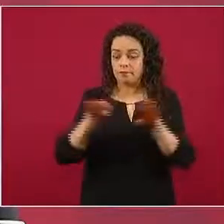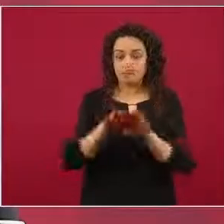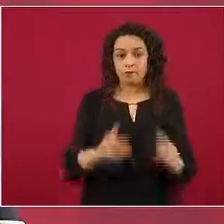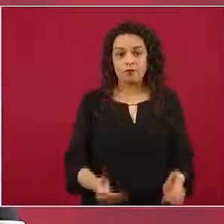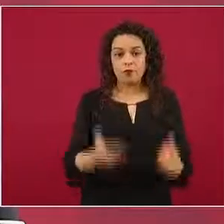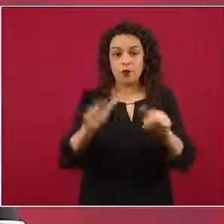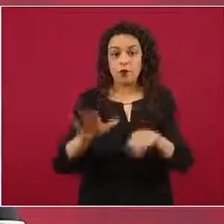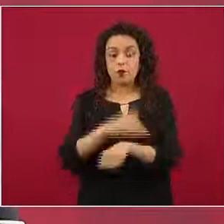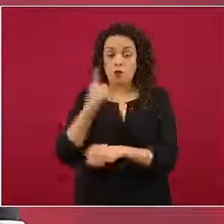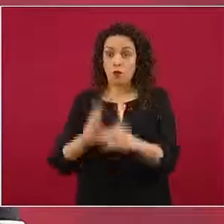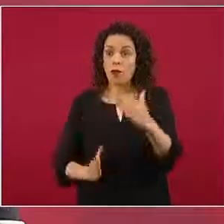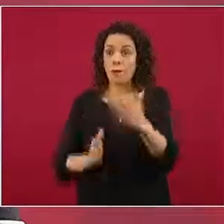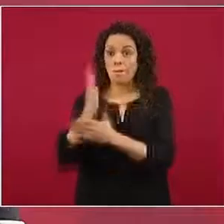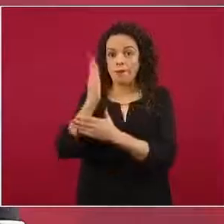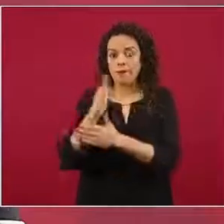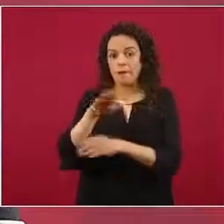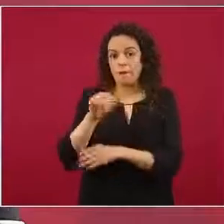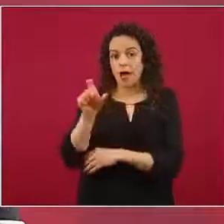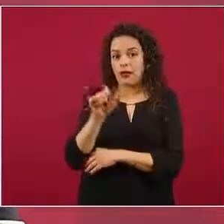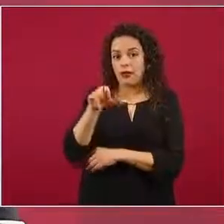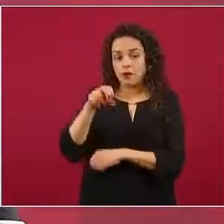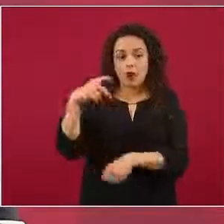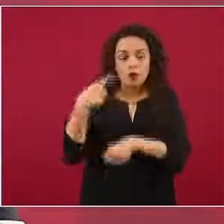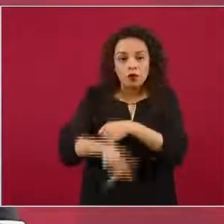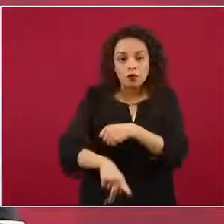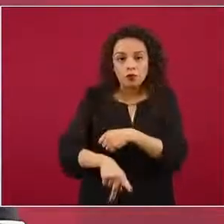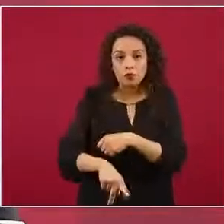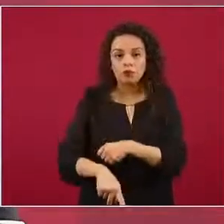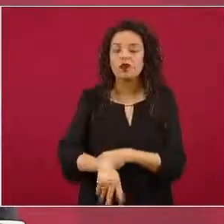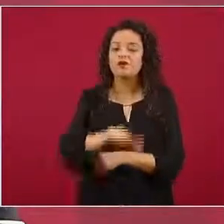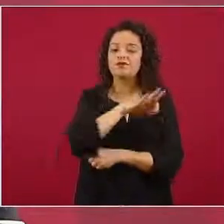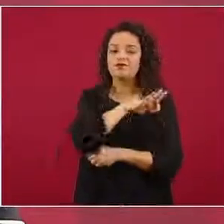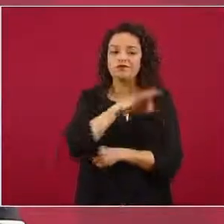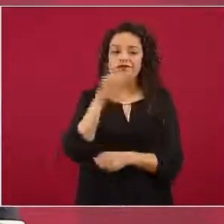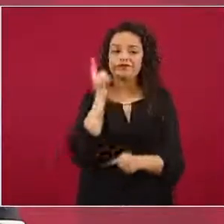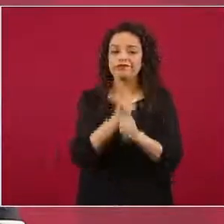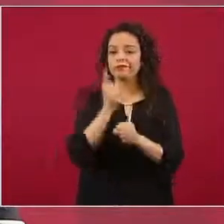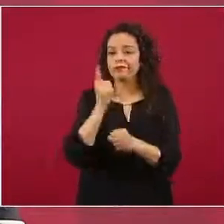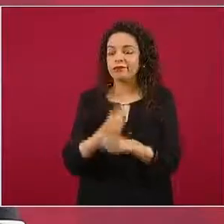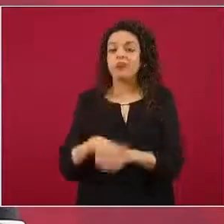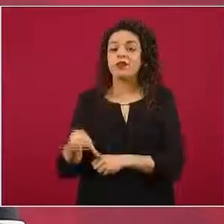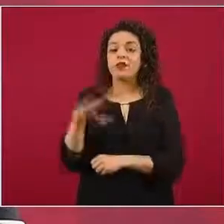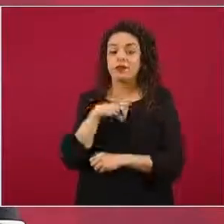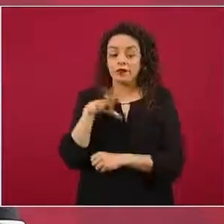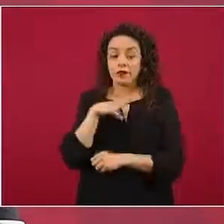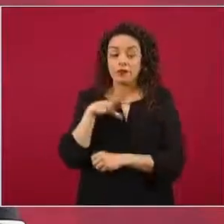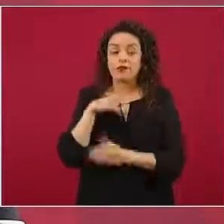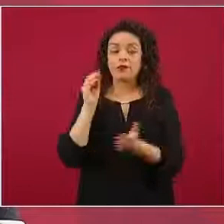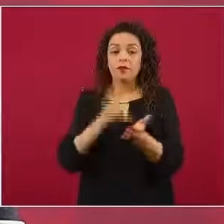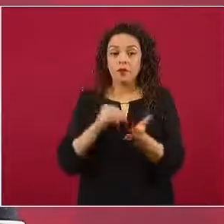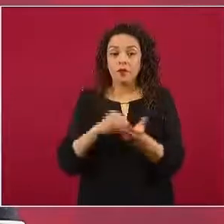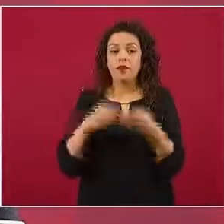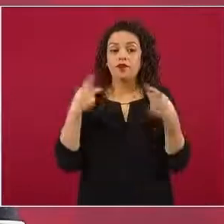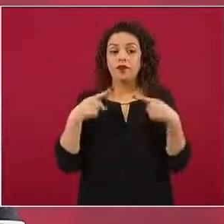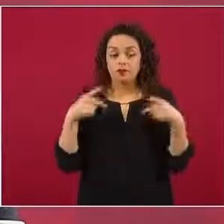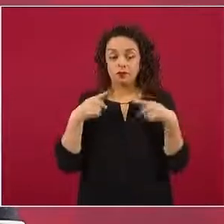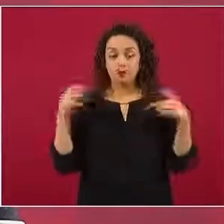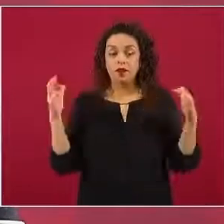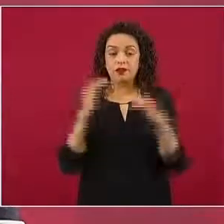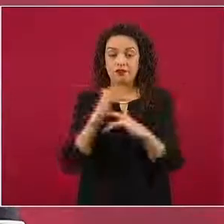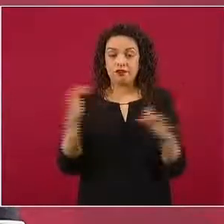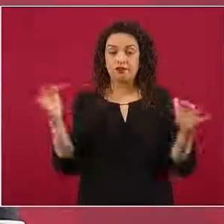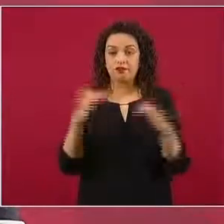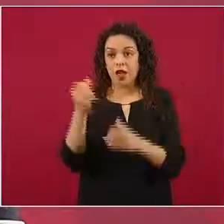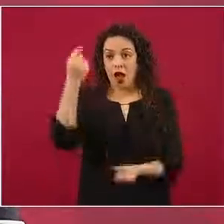máximo riesgo, pues puede haberse todavía notado movilidad alta en algunos lugares de la ciudad.